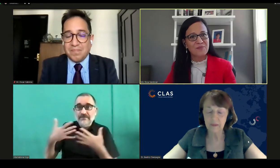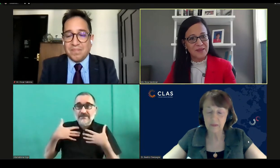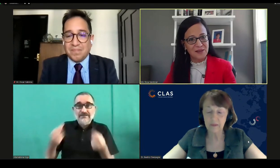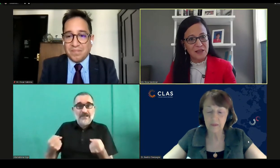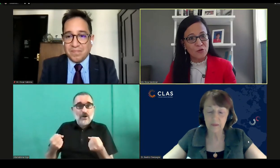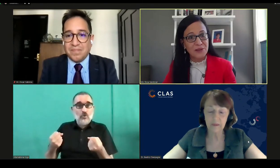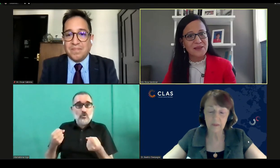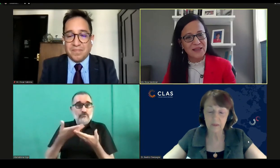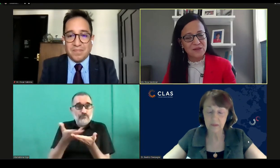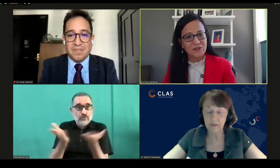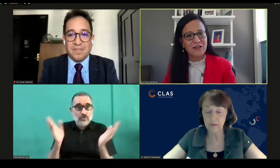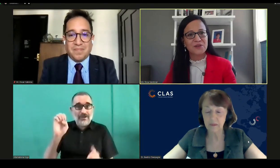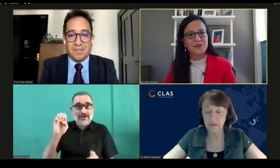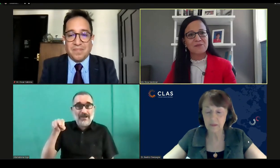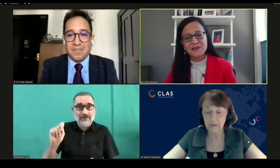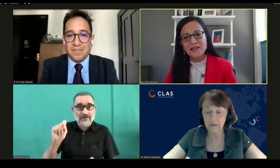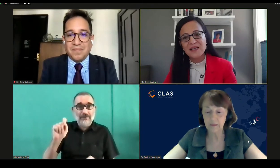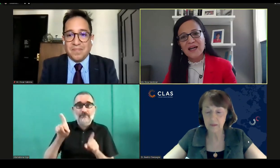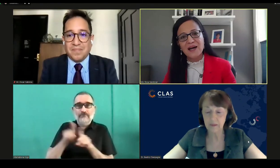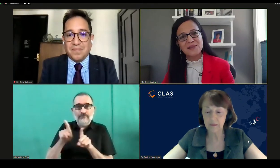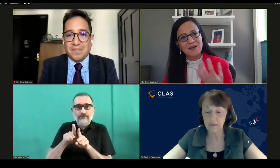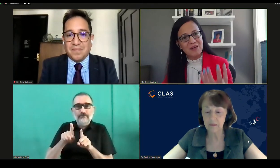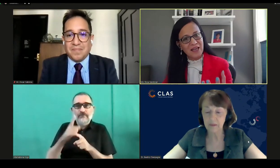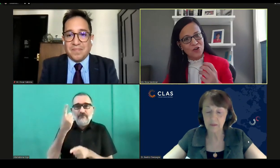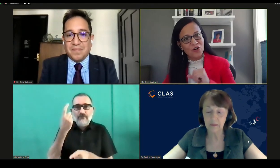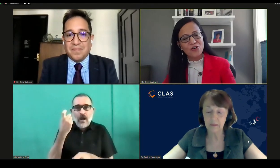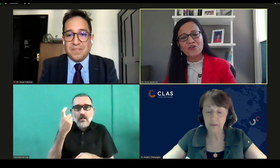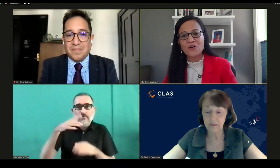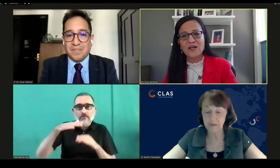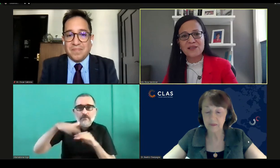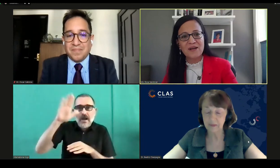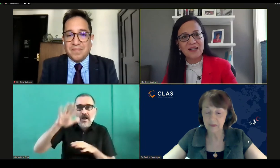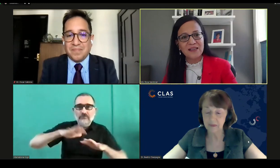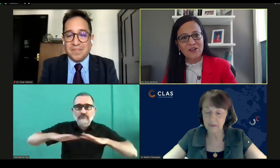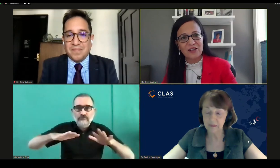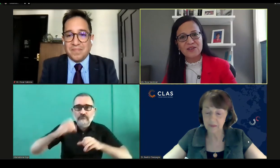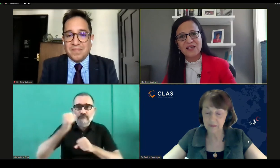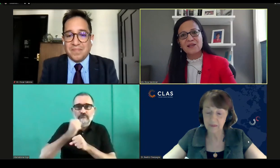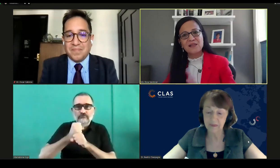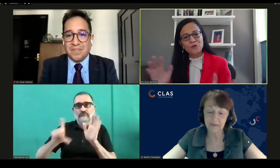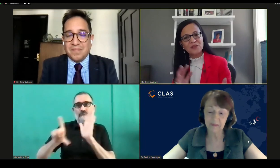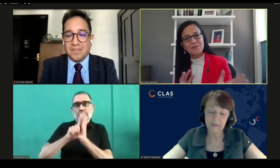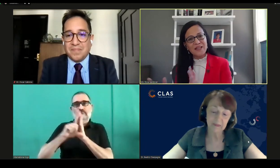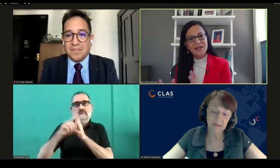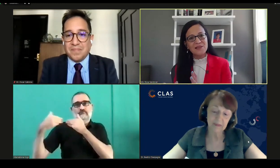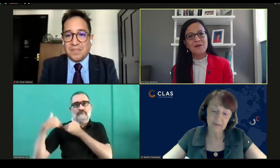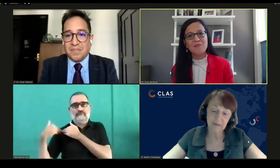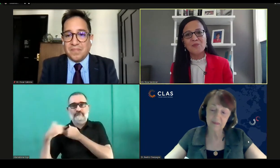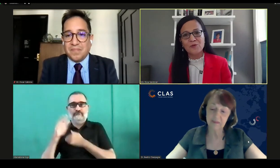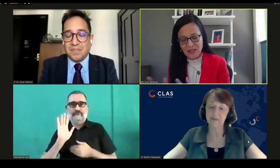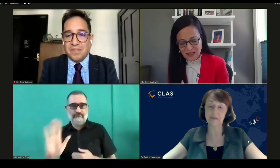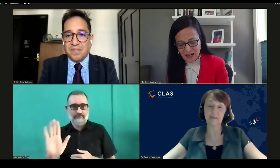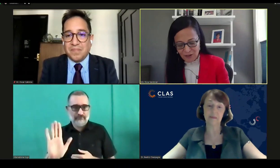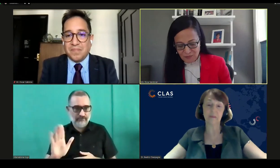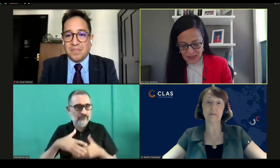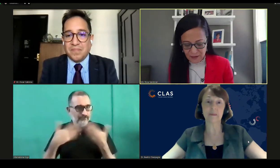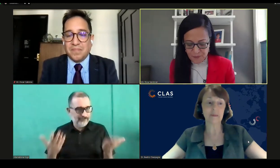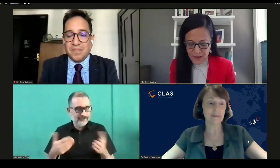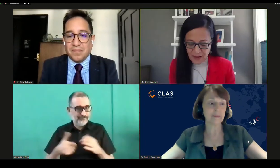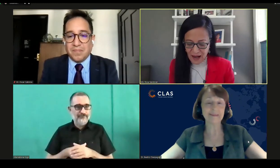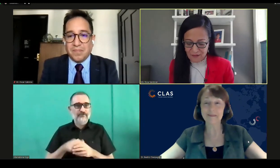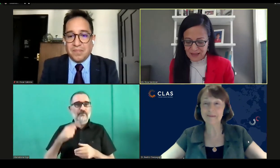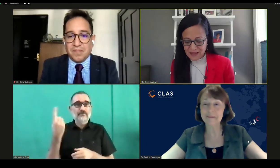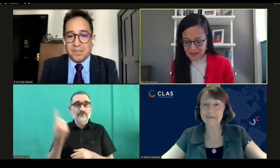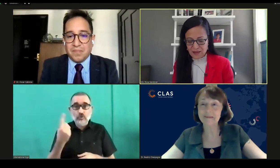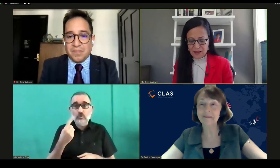siempre no solamente si no haces nada esto te va a costar más así que me quedo con esa imagen de lo que nos traes y justamente en ese camino me gustaría ahora invitar